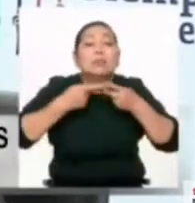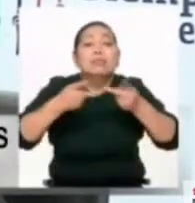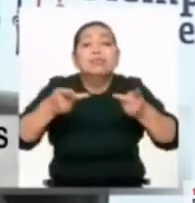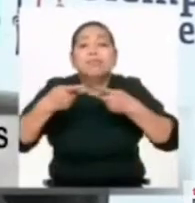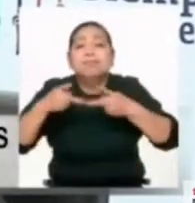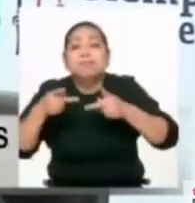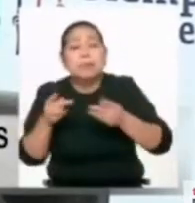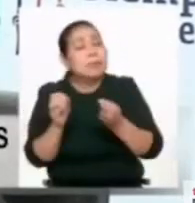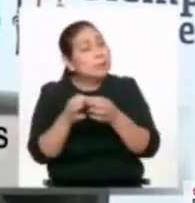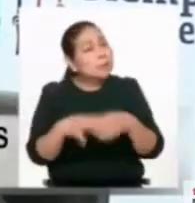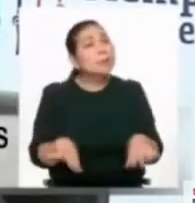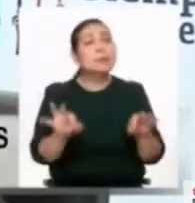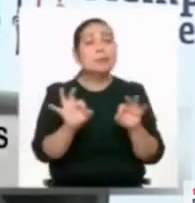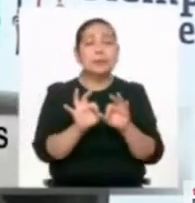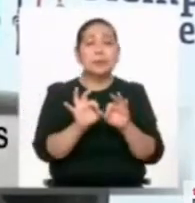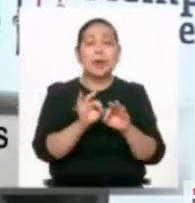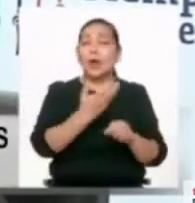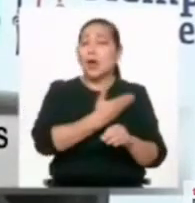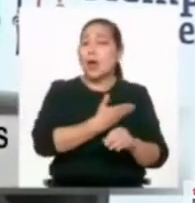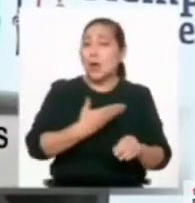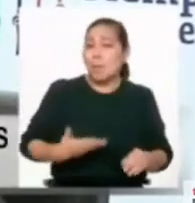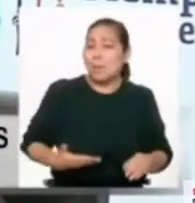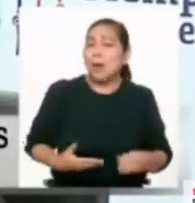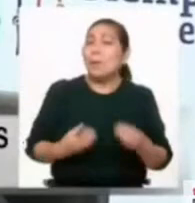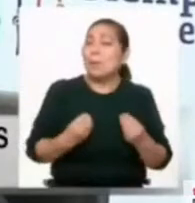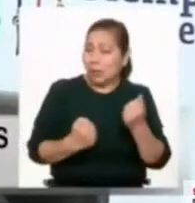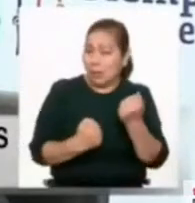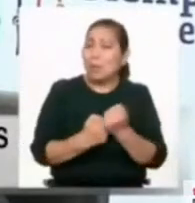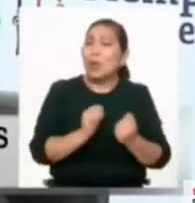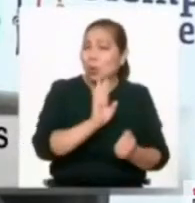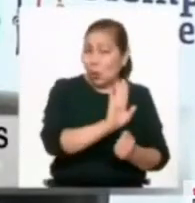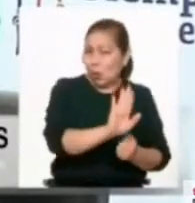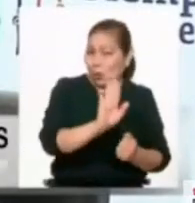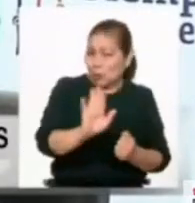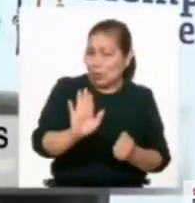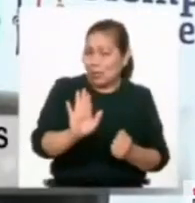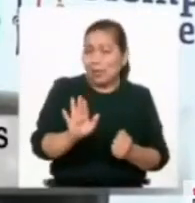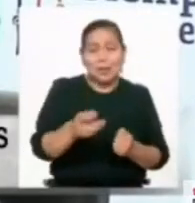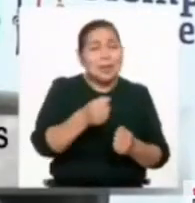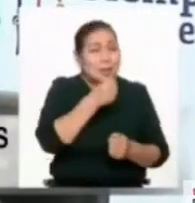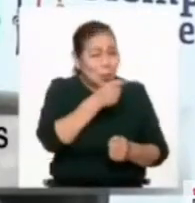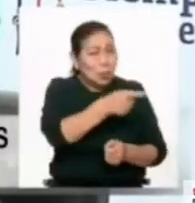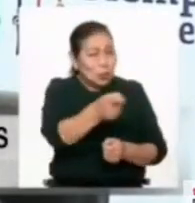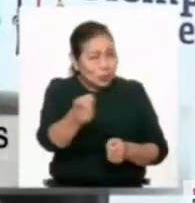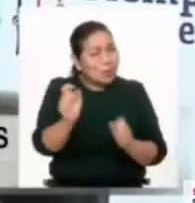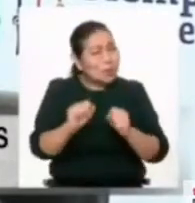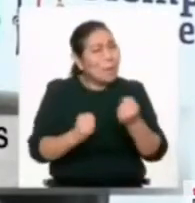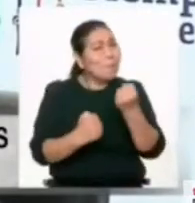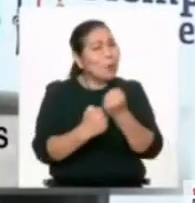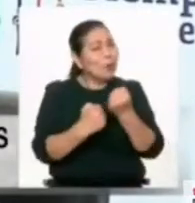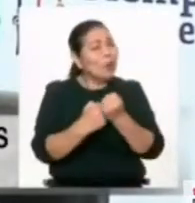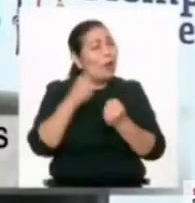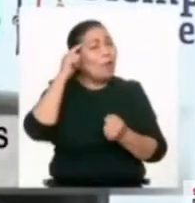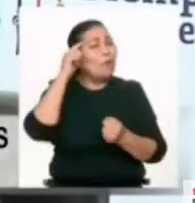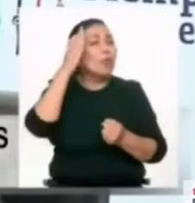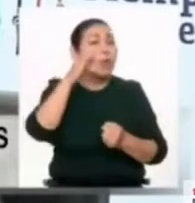difundir estos hechos tan importantes a nivel de gobierno, porque el apoyo también de ustedes como medios de comunicación es sumamente importante para proteger a quienes van a